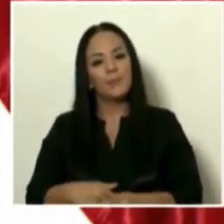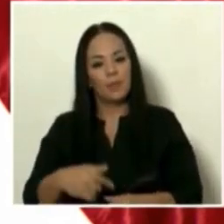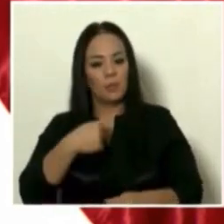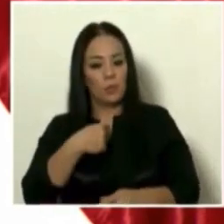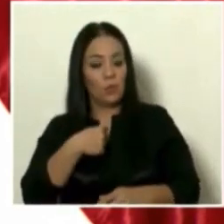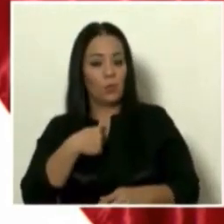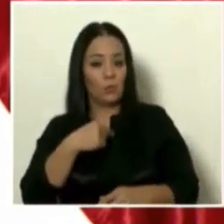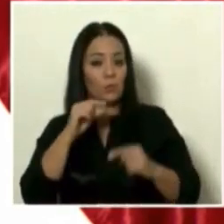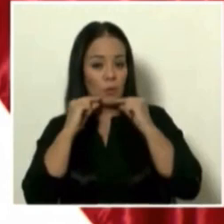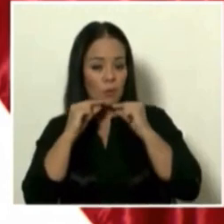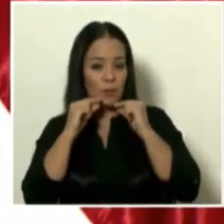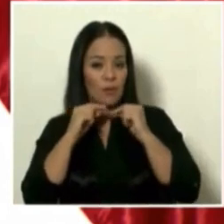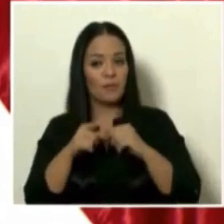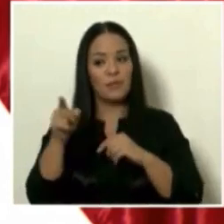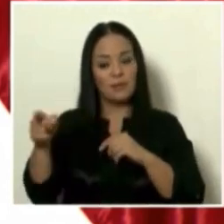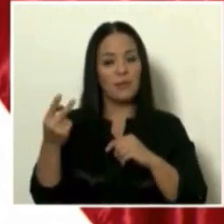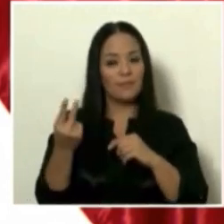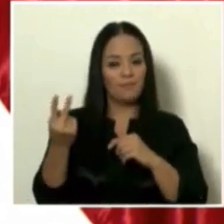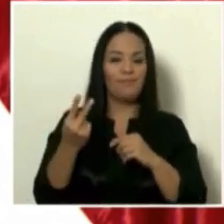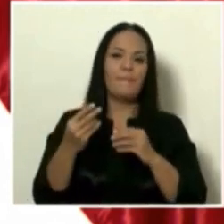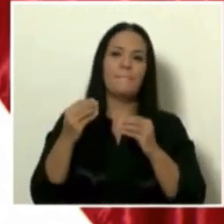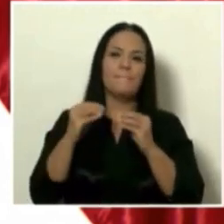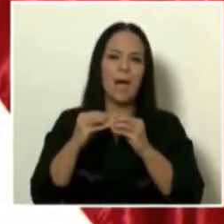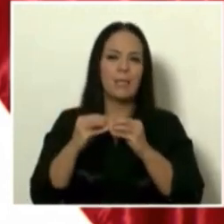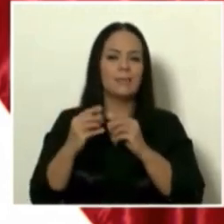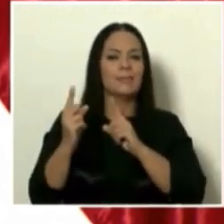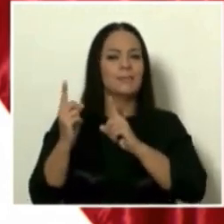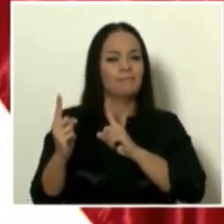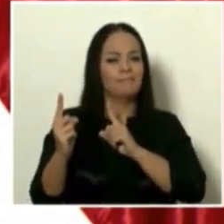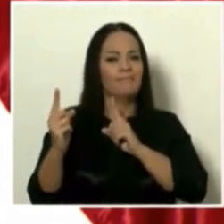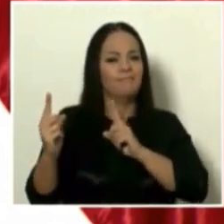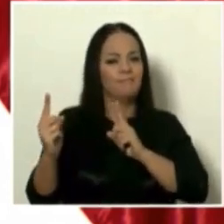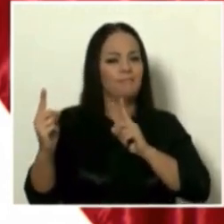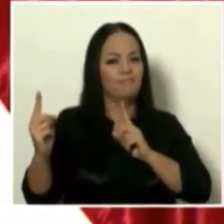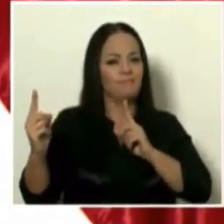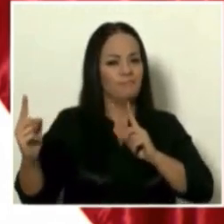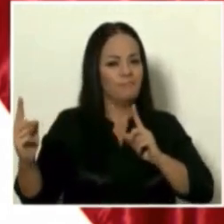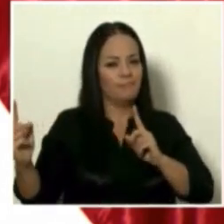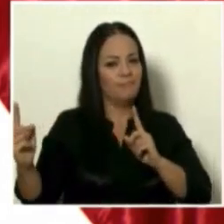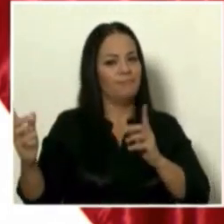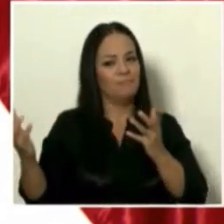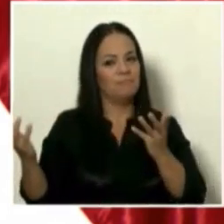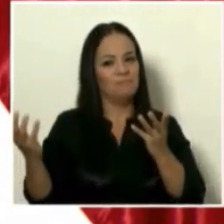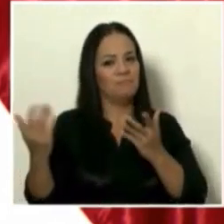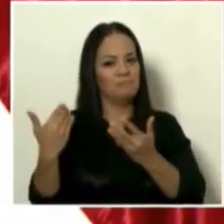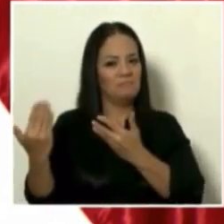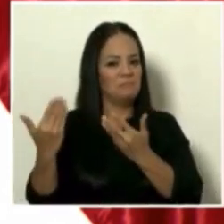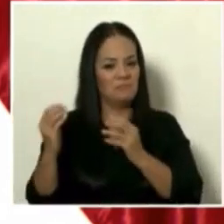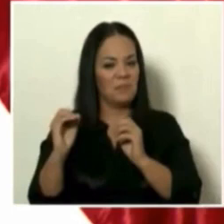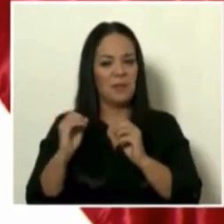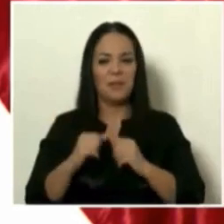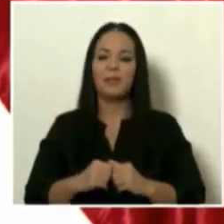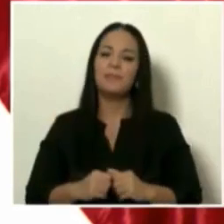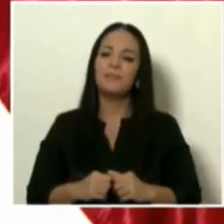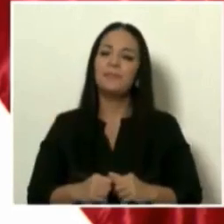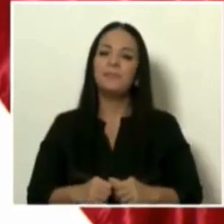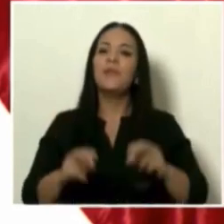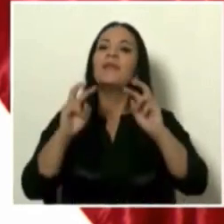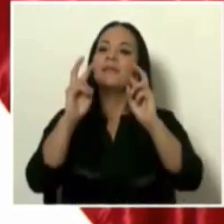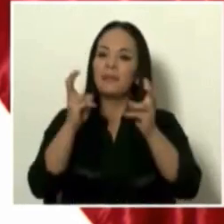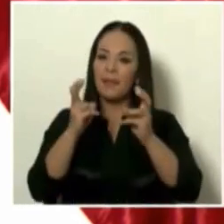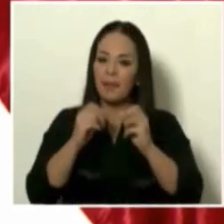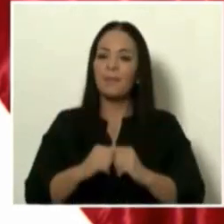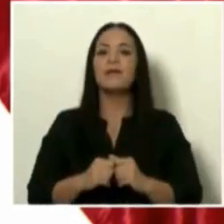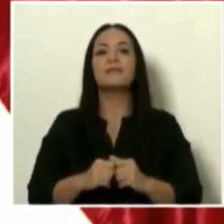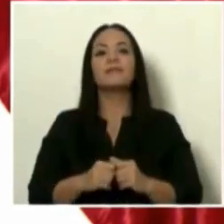ella cada vez nos hemos distanciado más por temas precisamente como los que